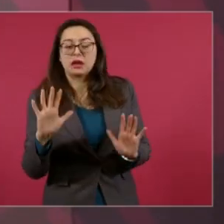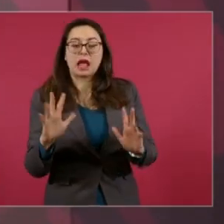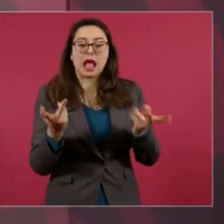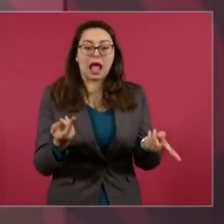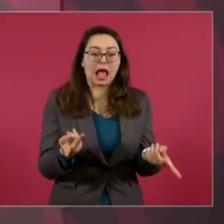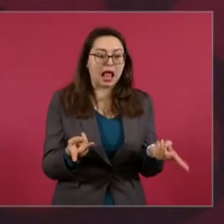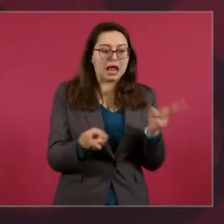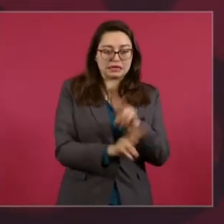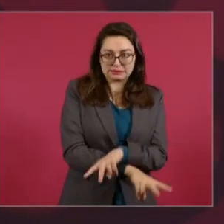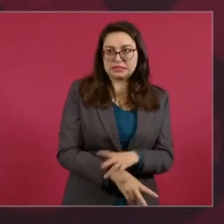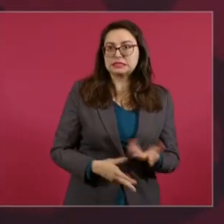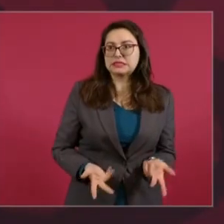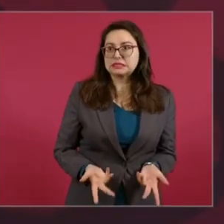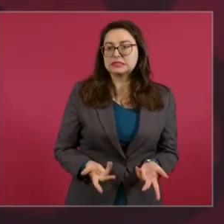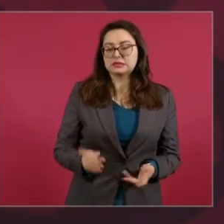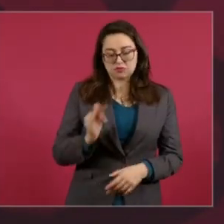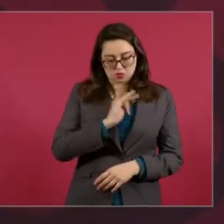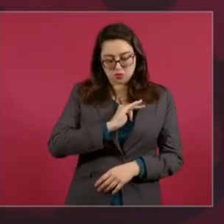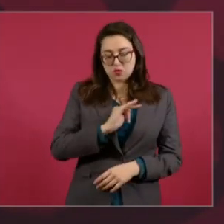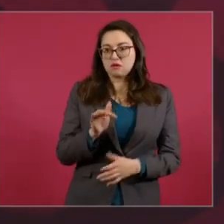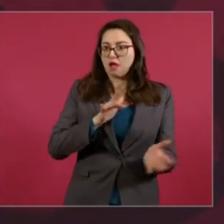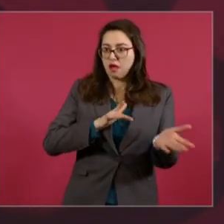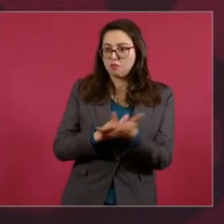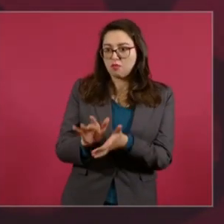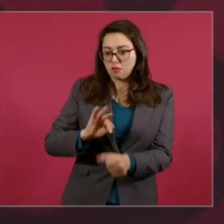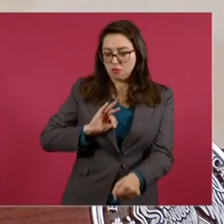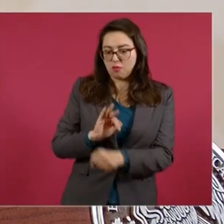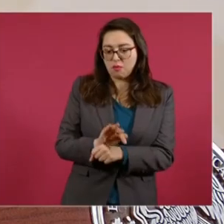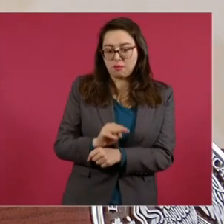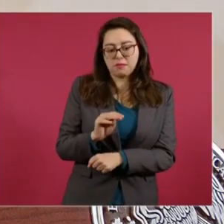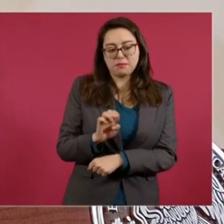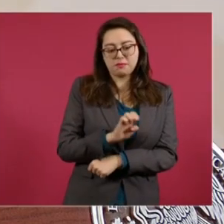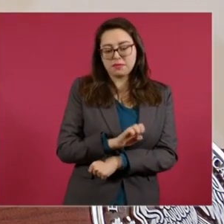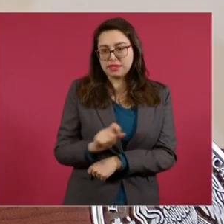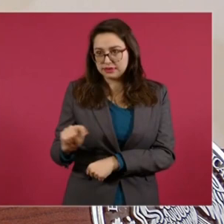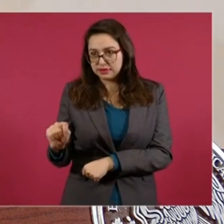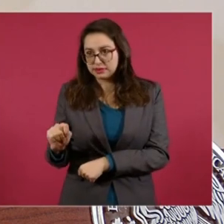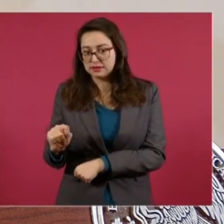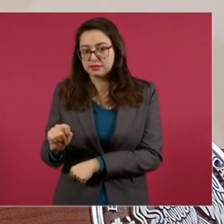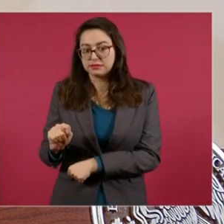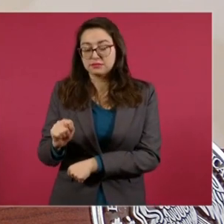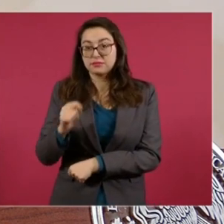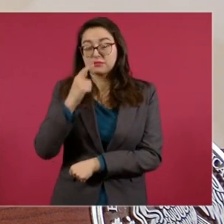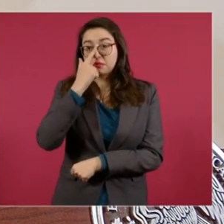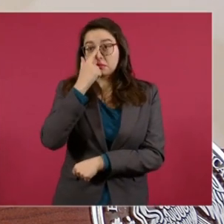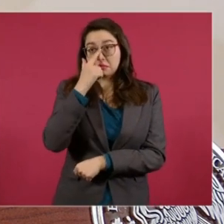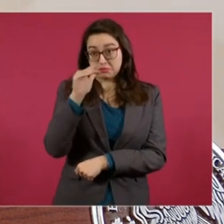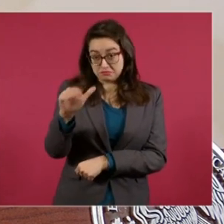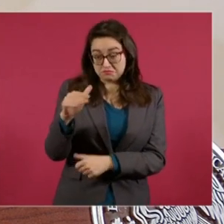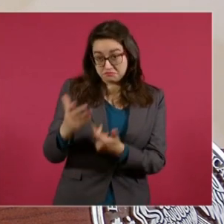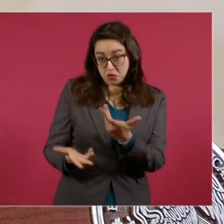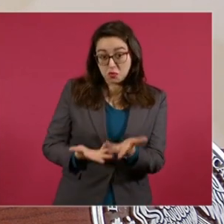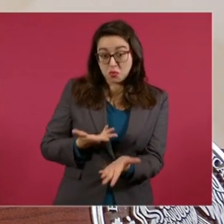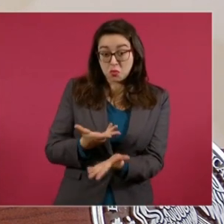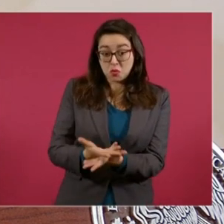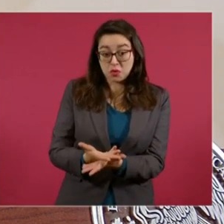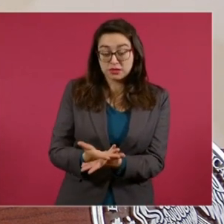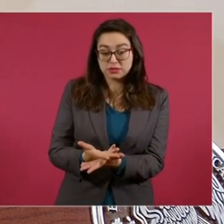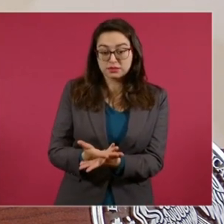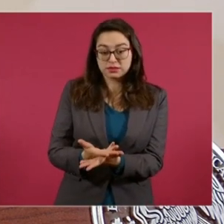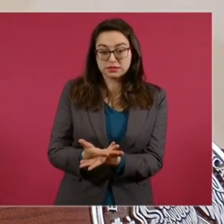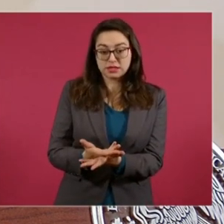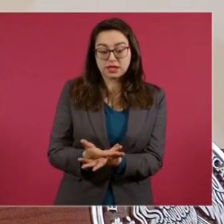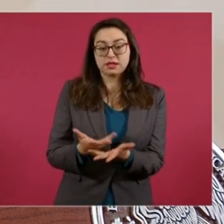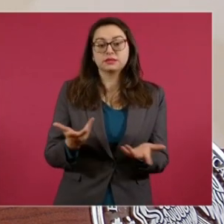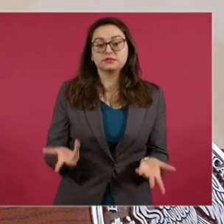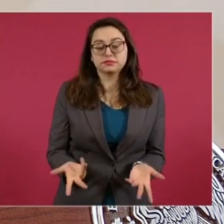pues como no aceptó Peña, le fueron a plantear